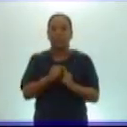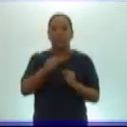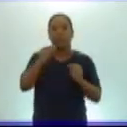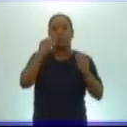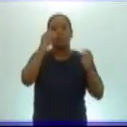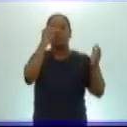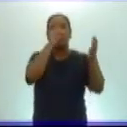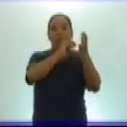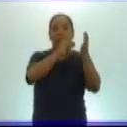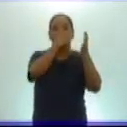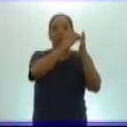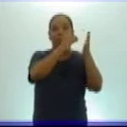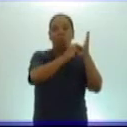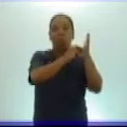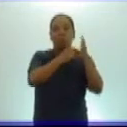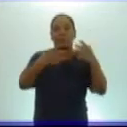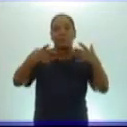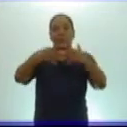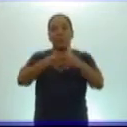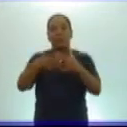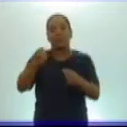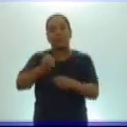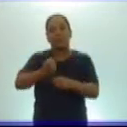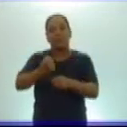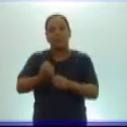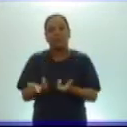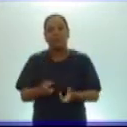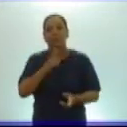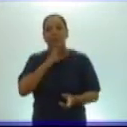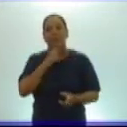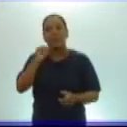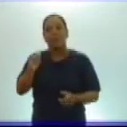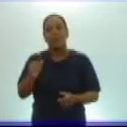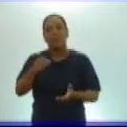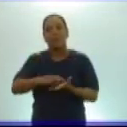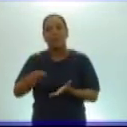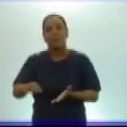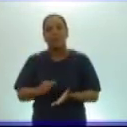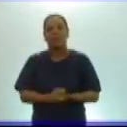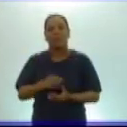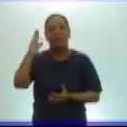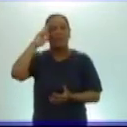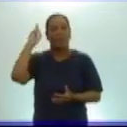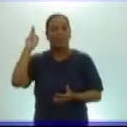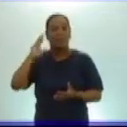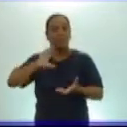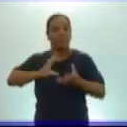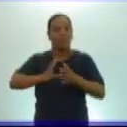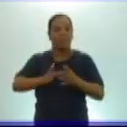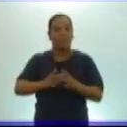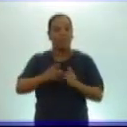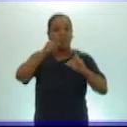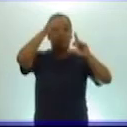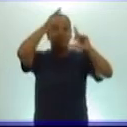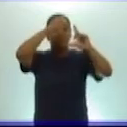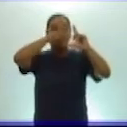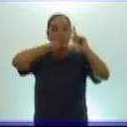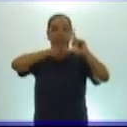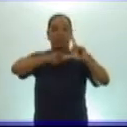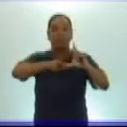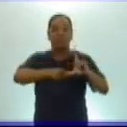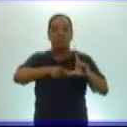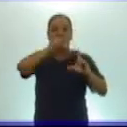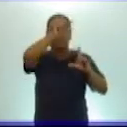componentes de la mezcla que estamos trabajando, agua y arroz. Recuerden que de forma vertical se